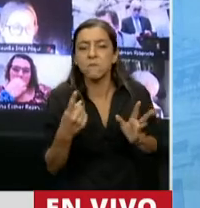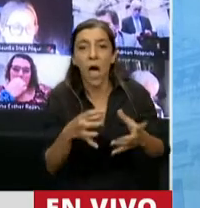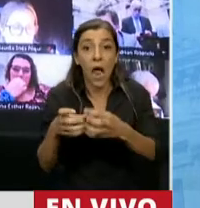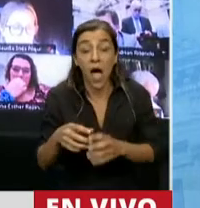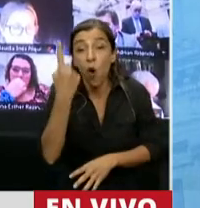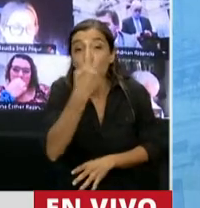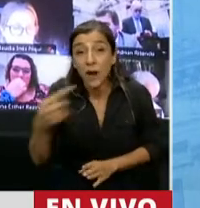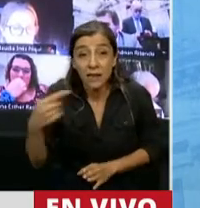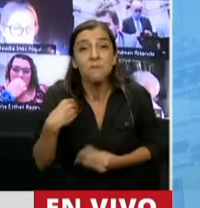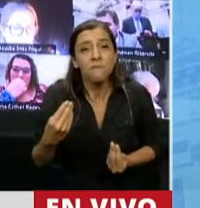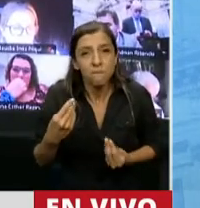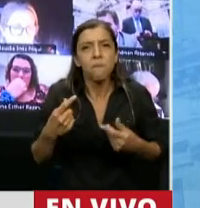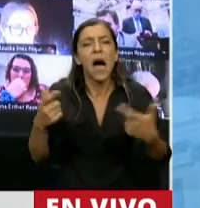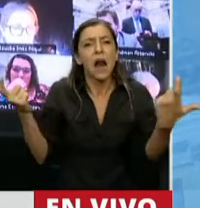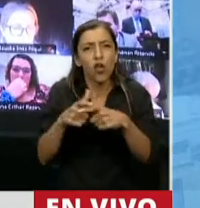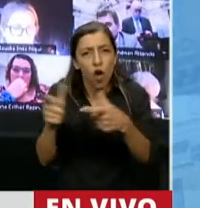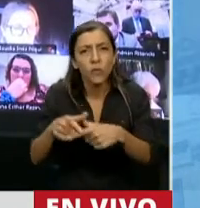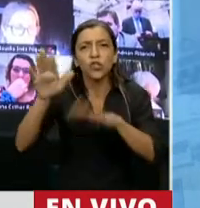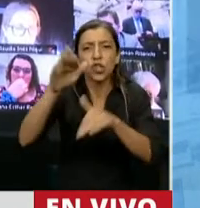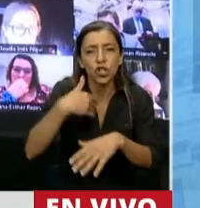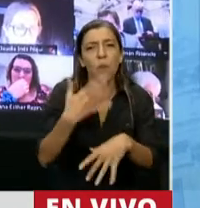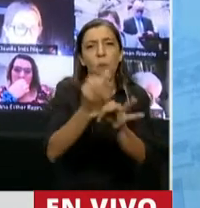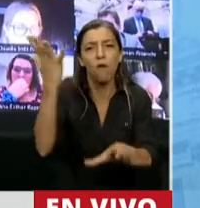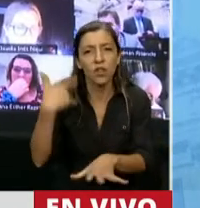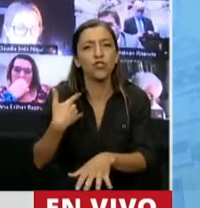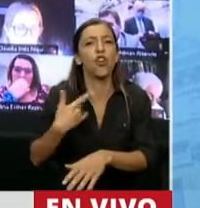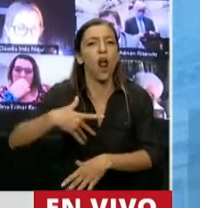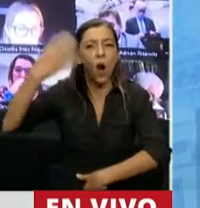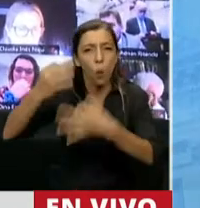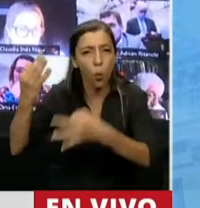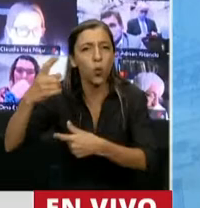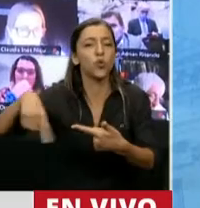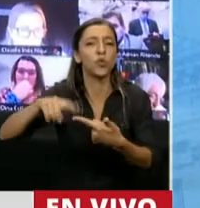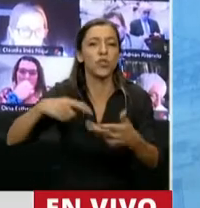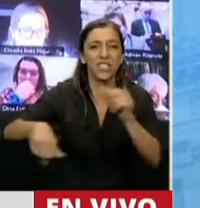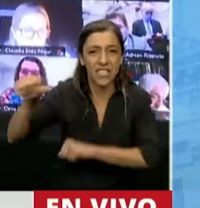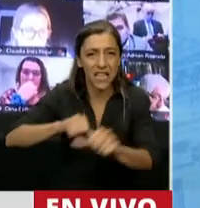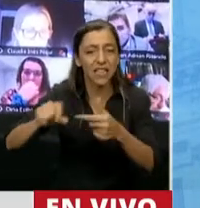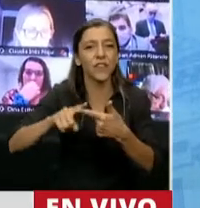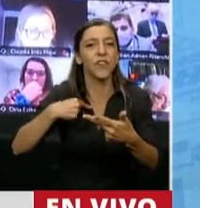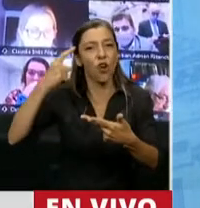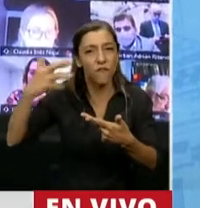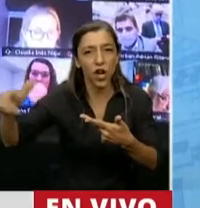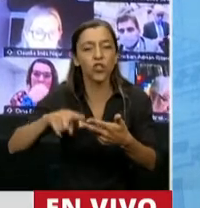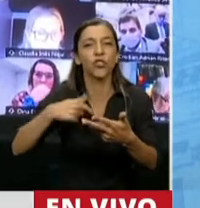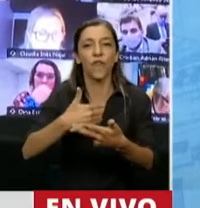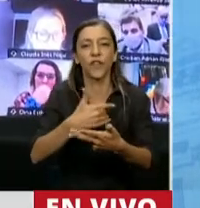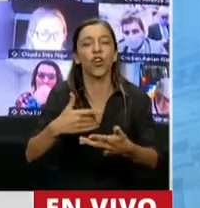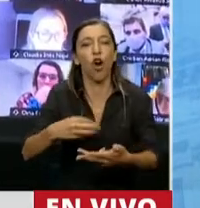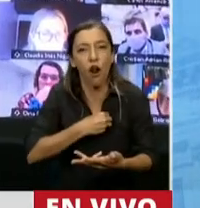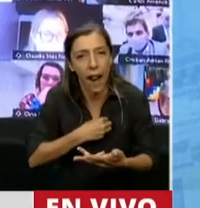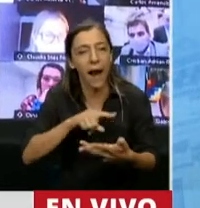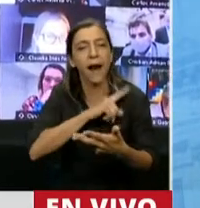especialistas jurídicos científicos antropológicos filosóficos religiosos